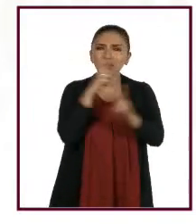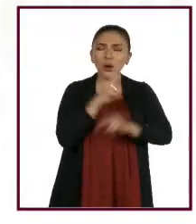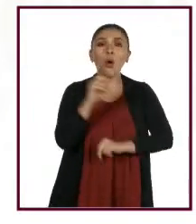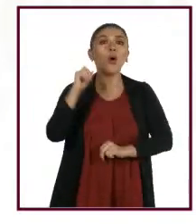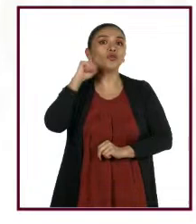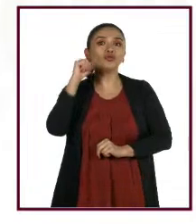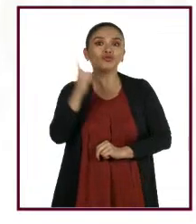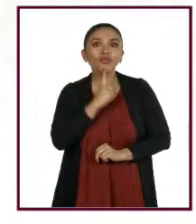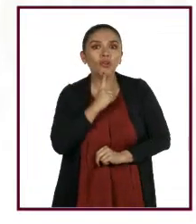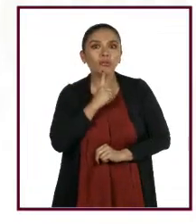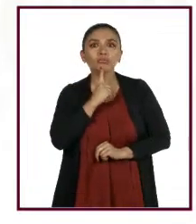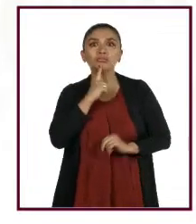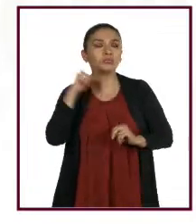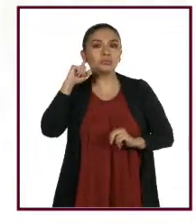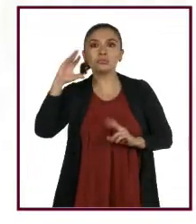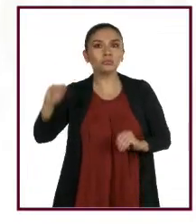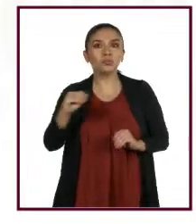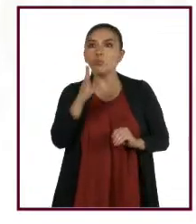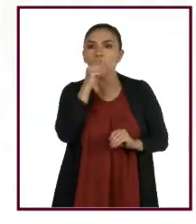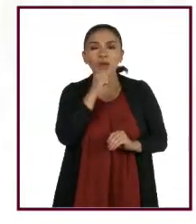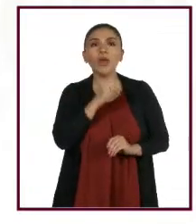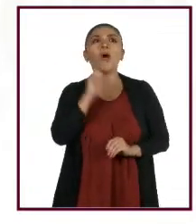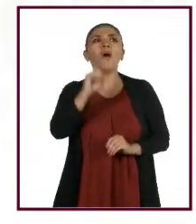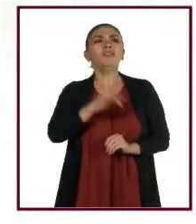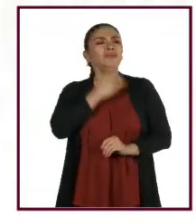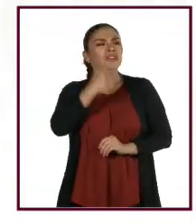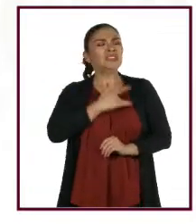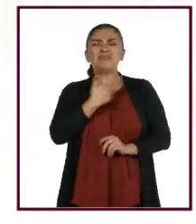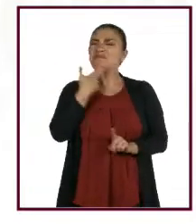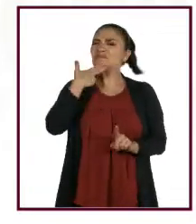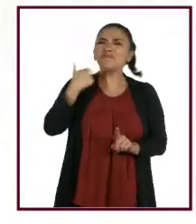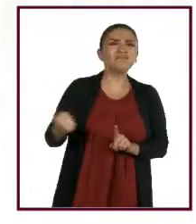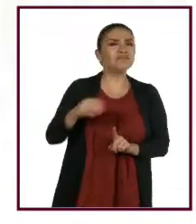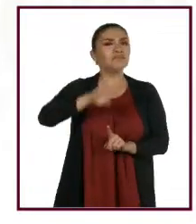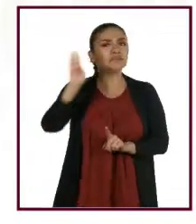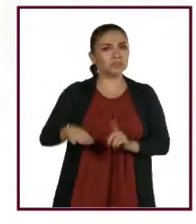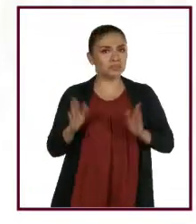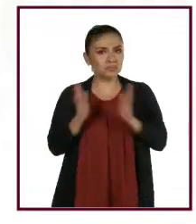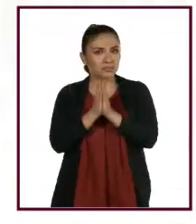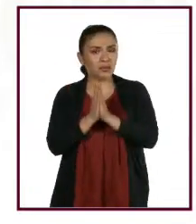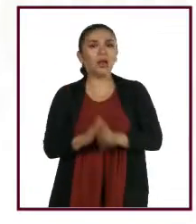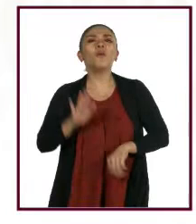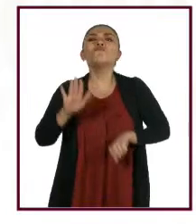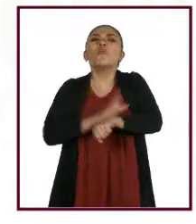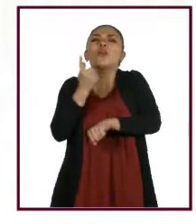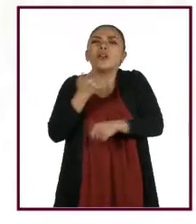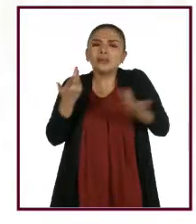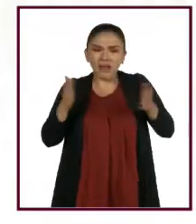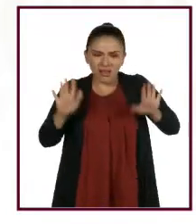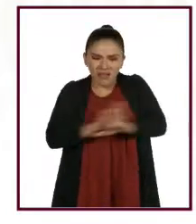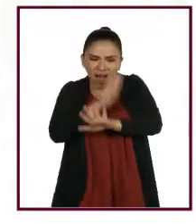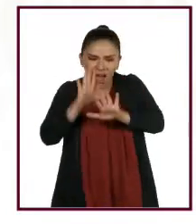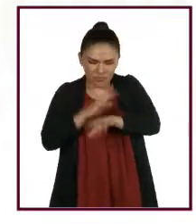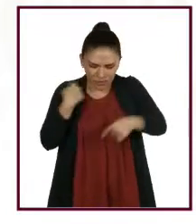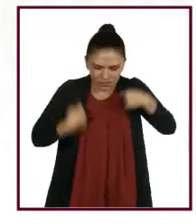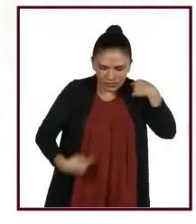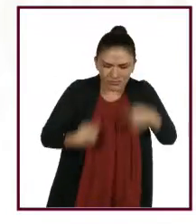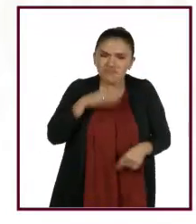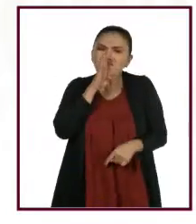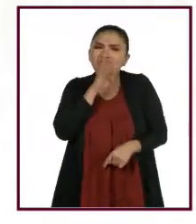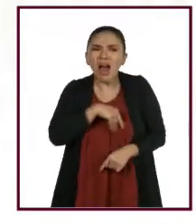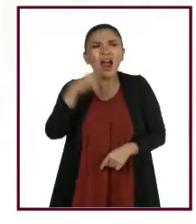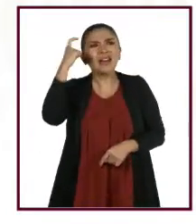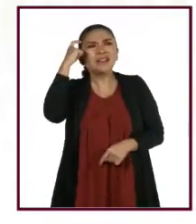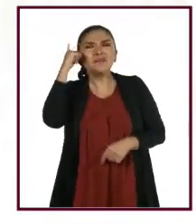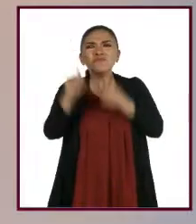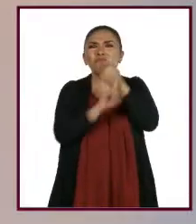platicado, mayor riesgo de suicidio, pues por todas las alteraciones físicas, por todas las alteraciones